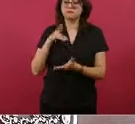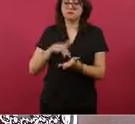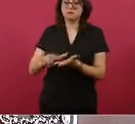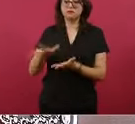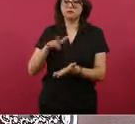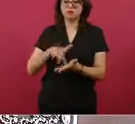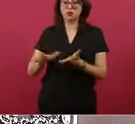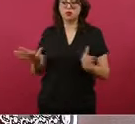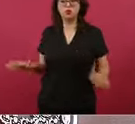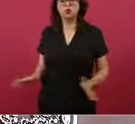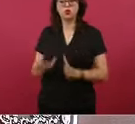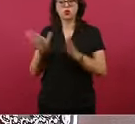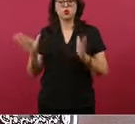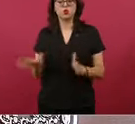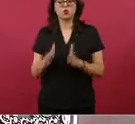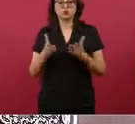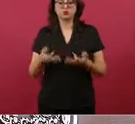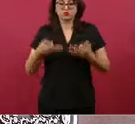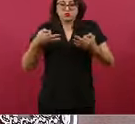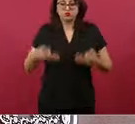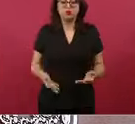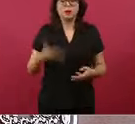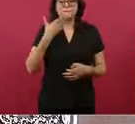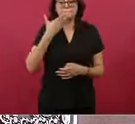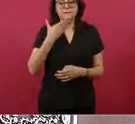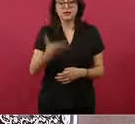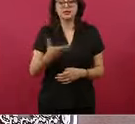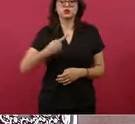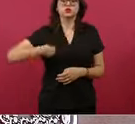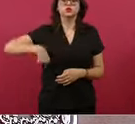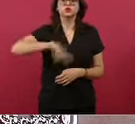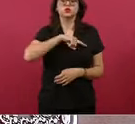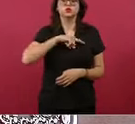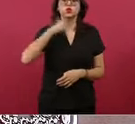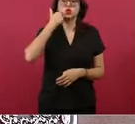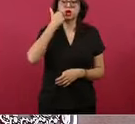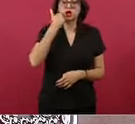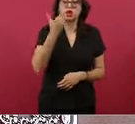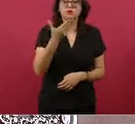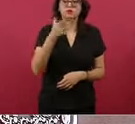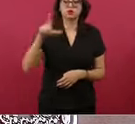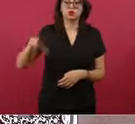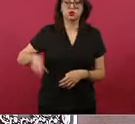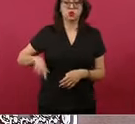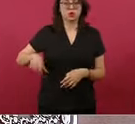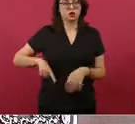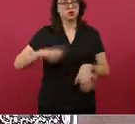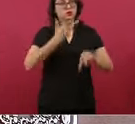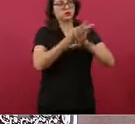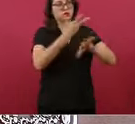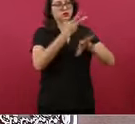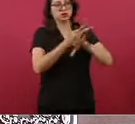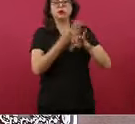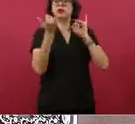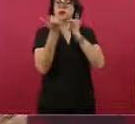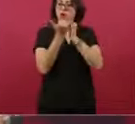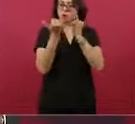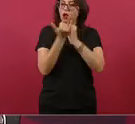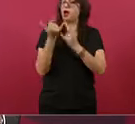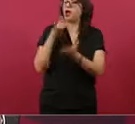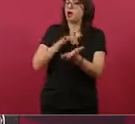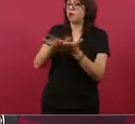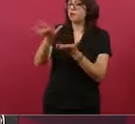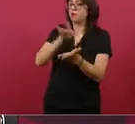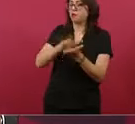eficaz, y lo que queremos es que el gobierno de Estados Unidos invierta más.